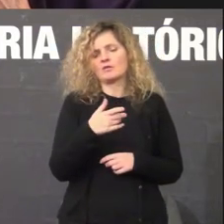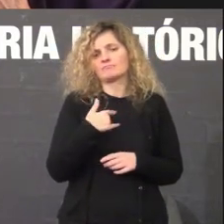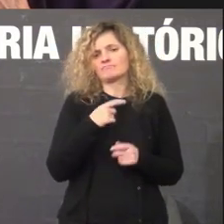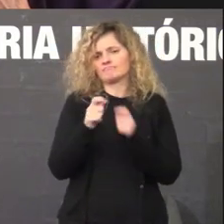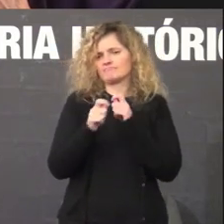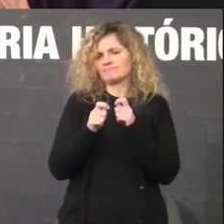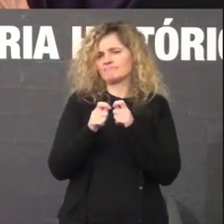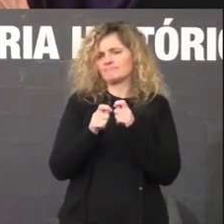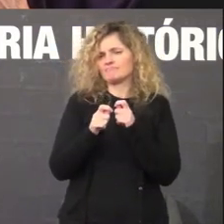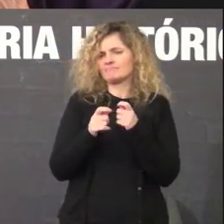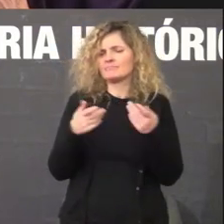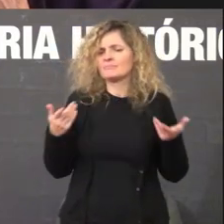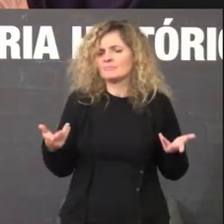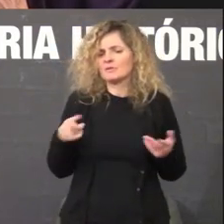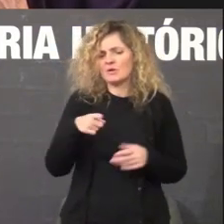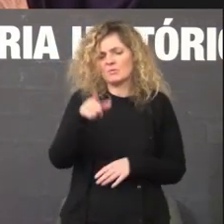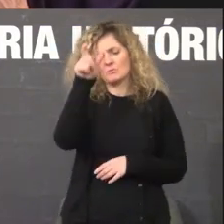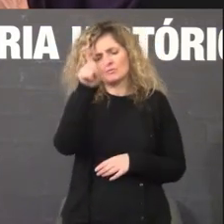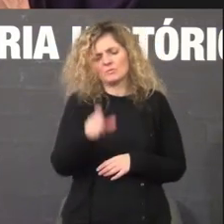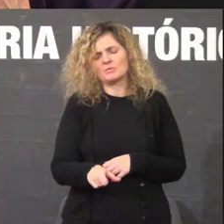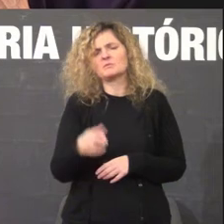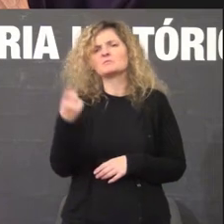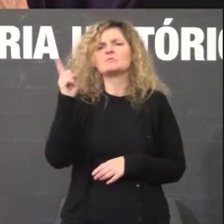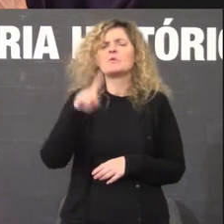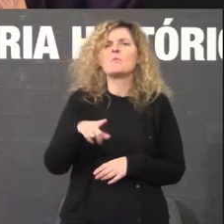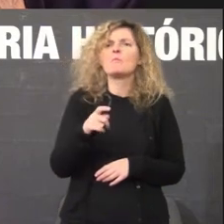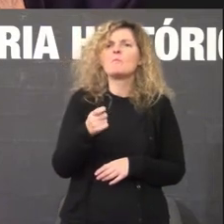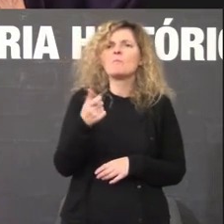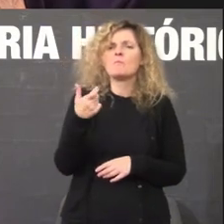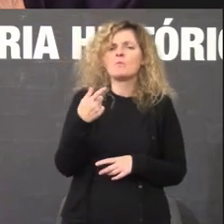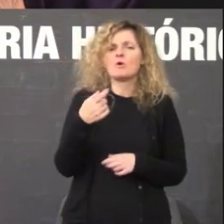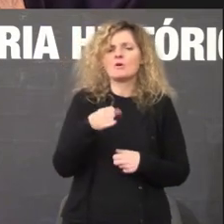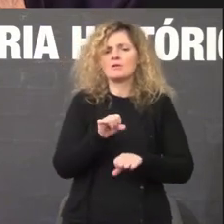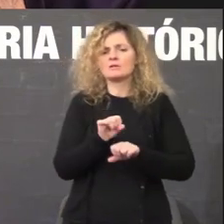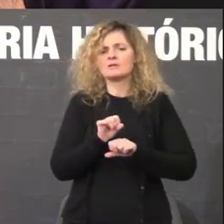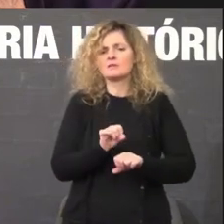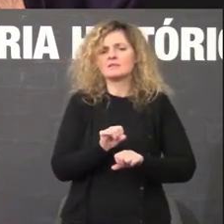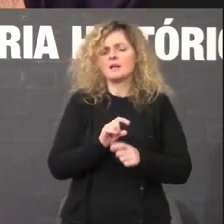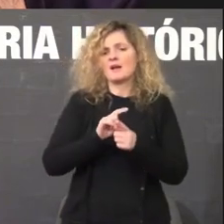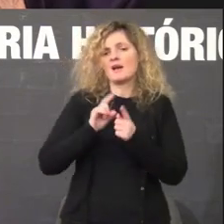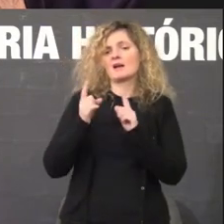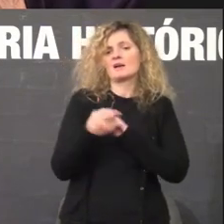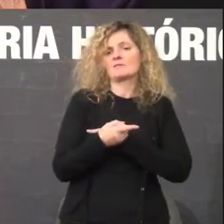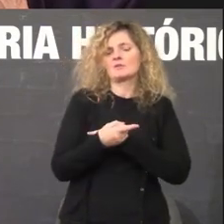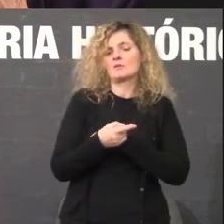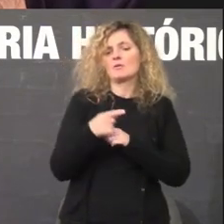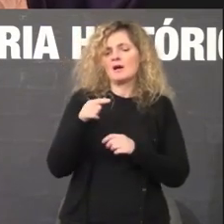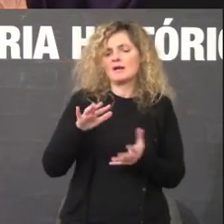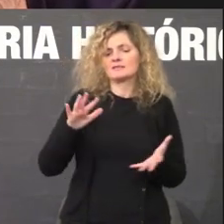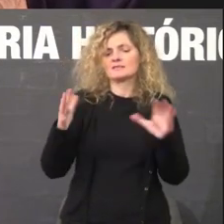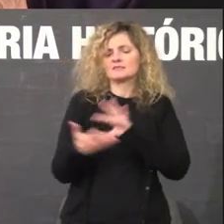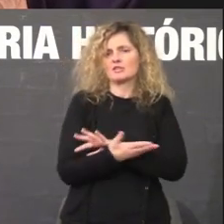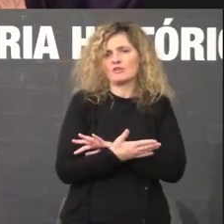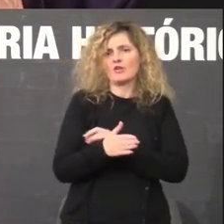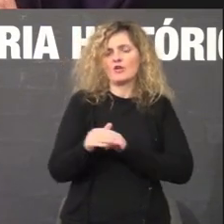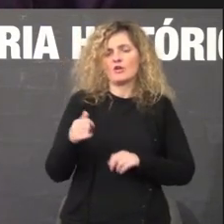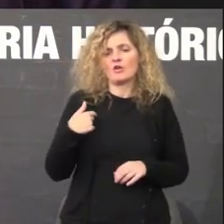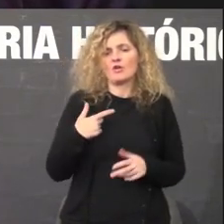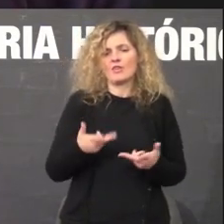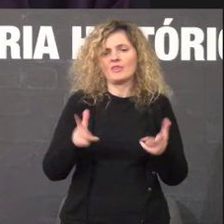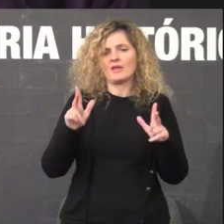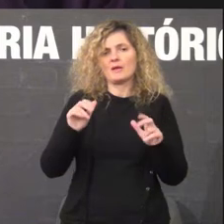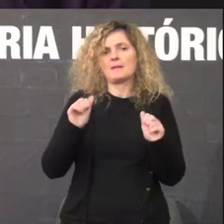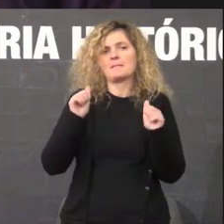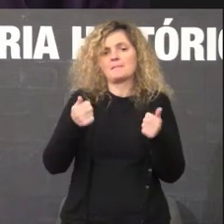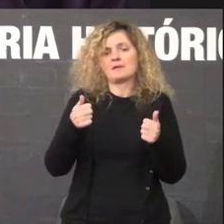entrevistar. E era unha persona tamén un pouco reacia aos cambios e a esa transición democrática que se empezaba a albiscar en